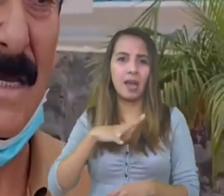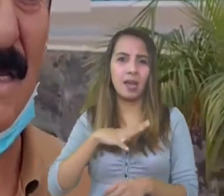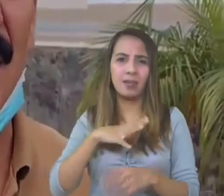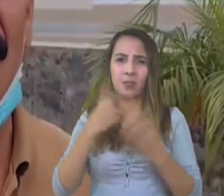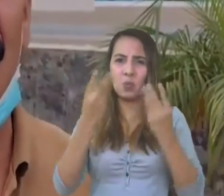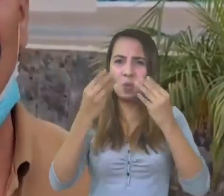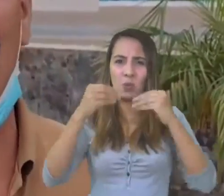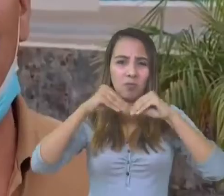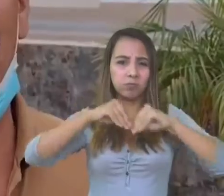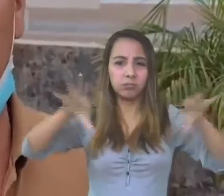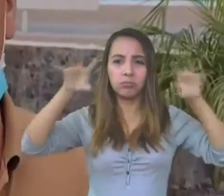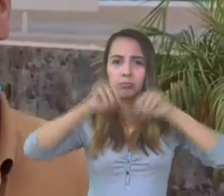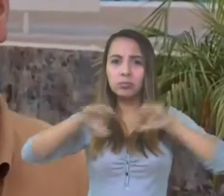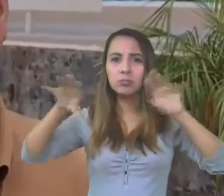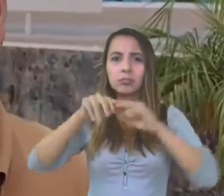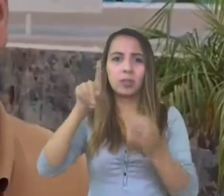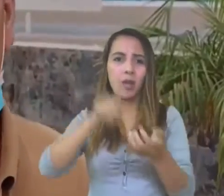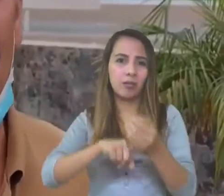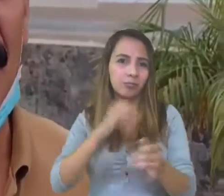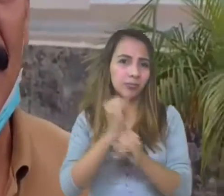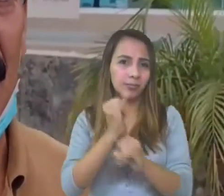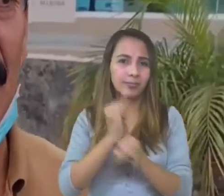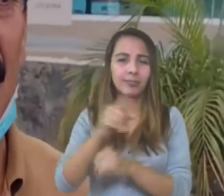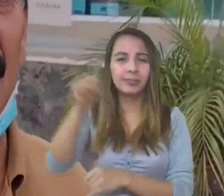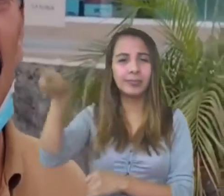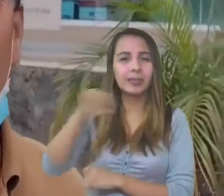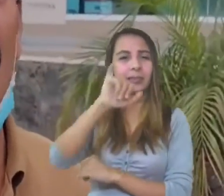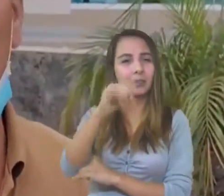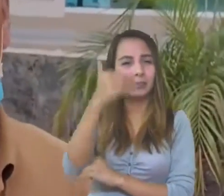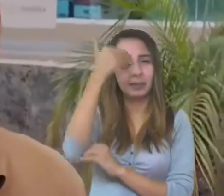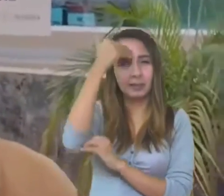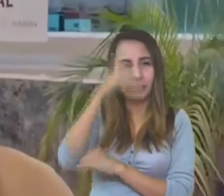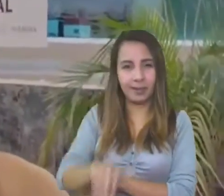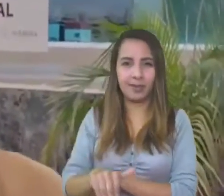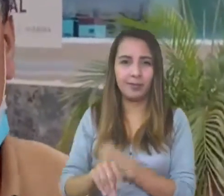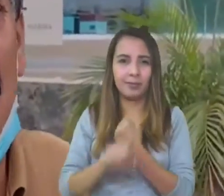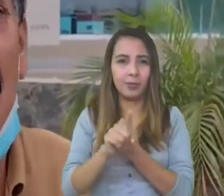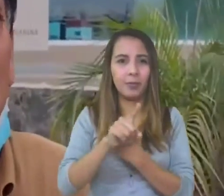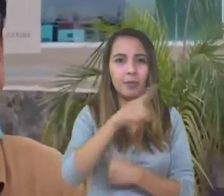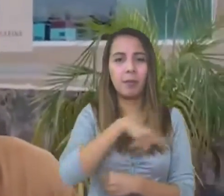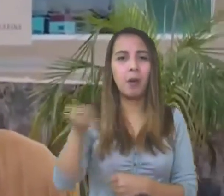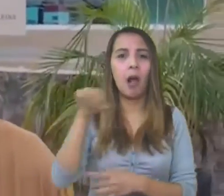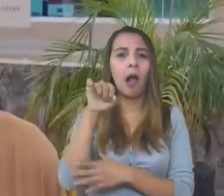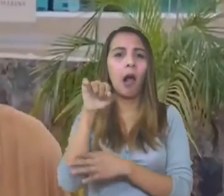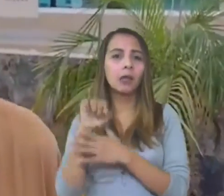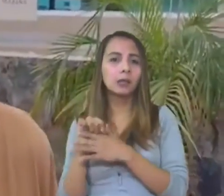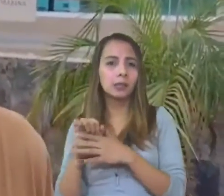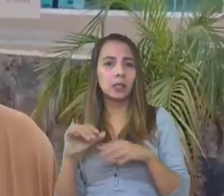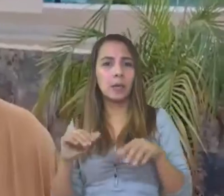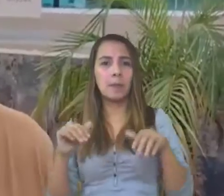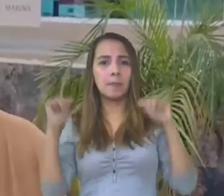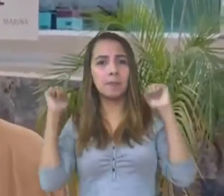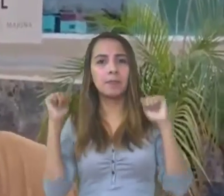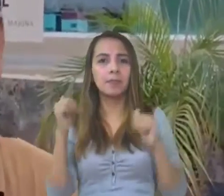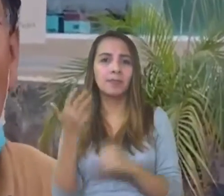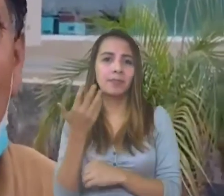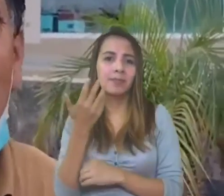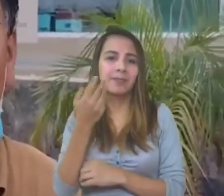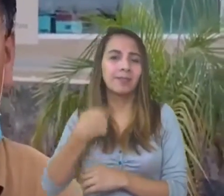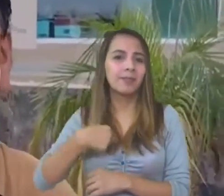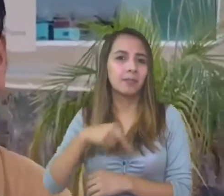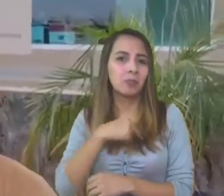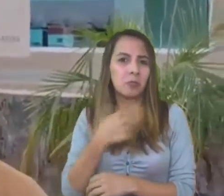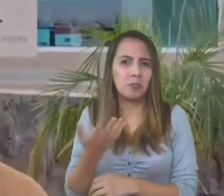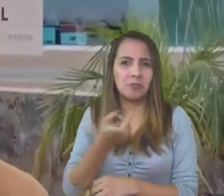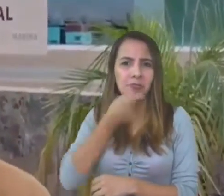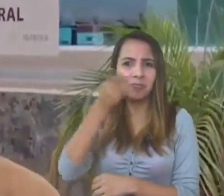redes y saben bien de los temas y no sacan la cabeza. O sea que nosotros, ¿qué les vamos a decir? Nada,